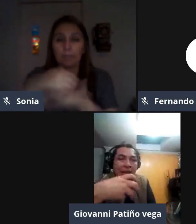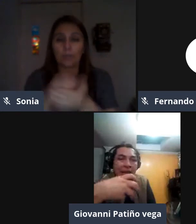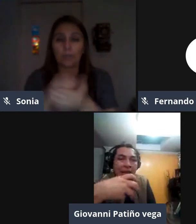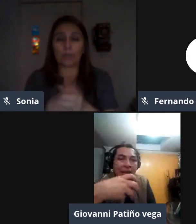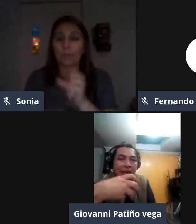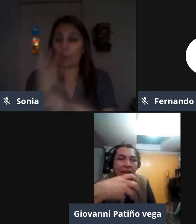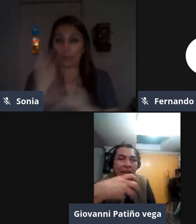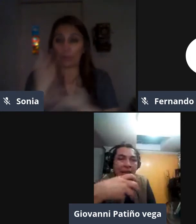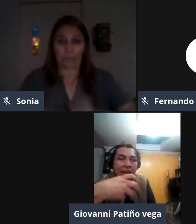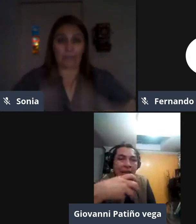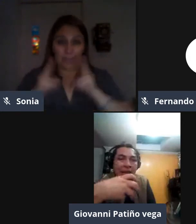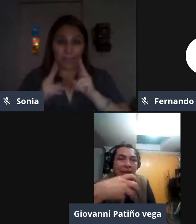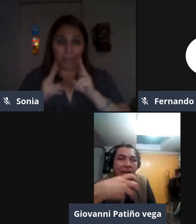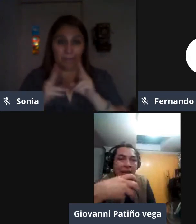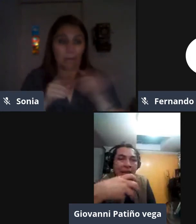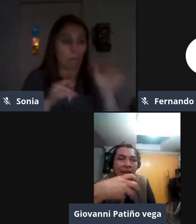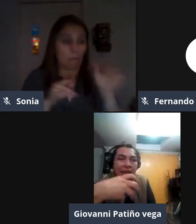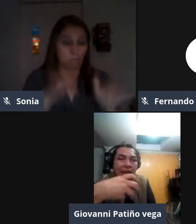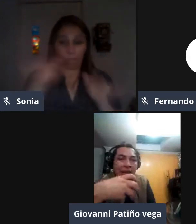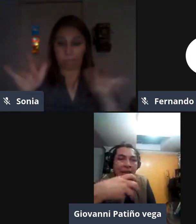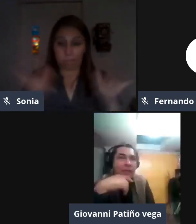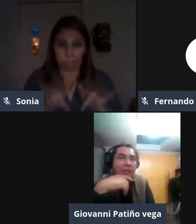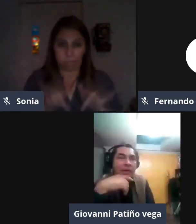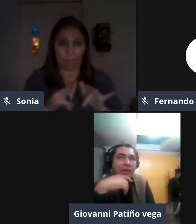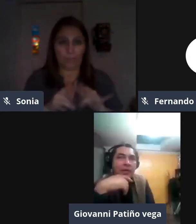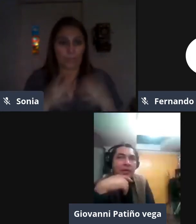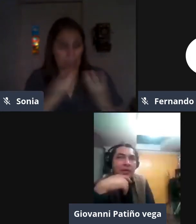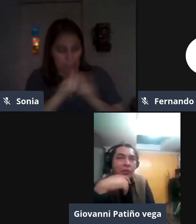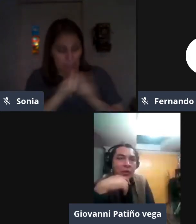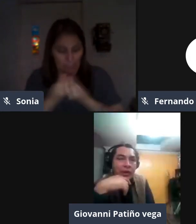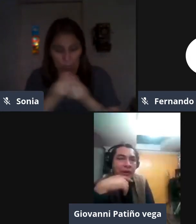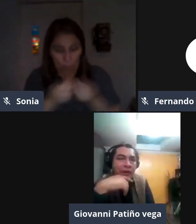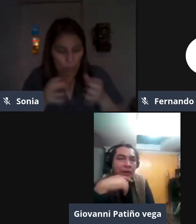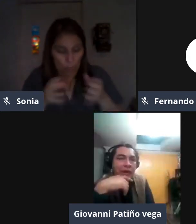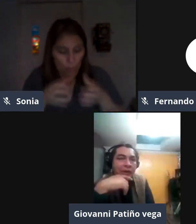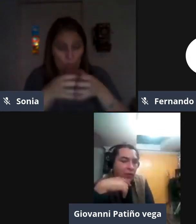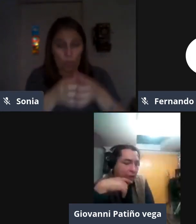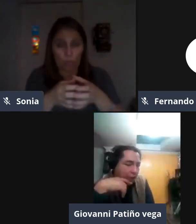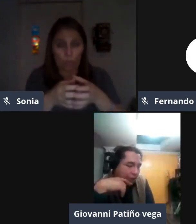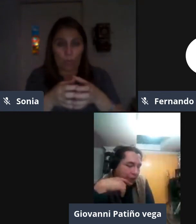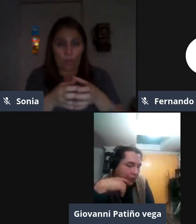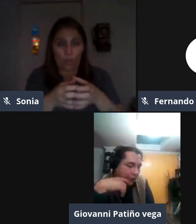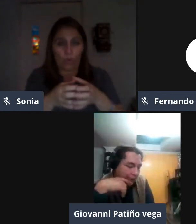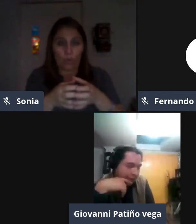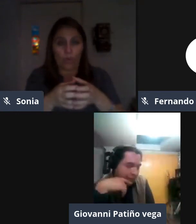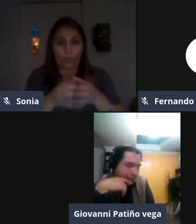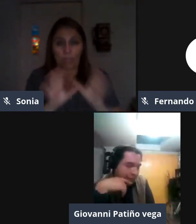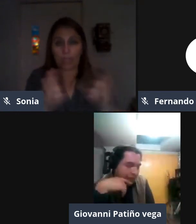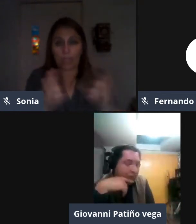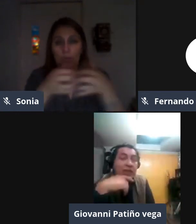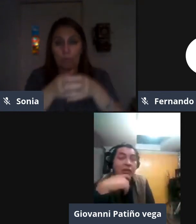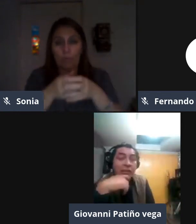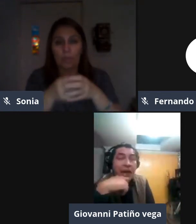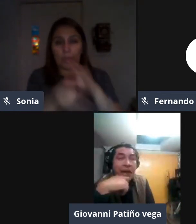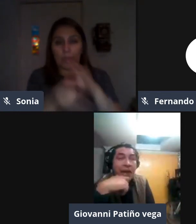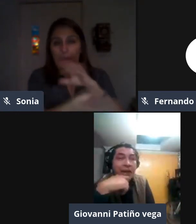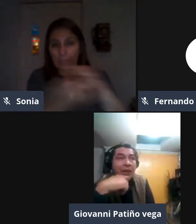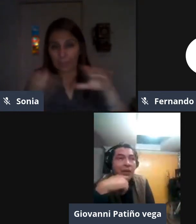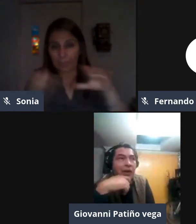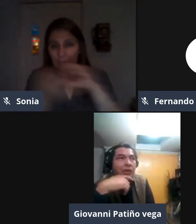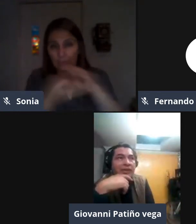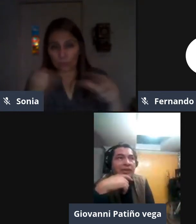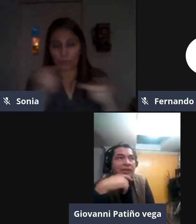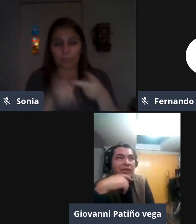nada estamos con los compañeros de la federación de mineros del sur de bolívar con la fundación sembrar